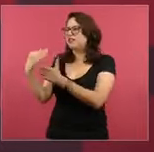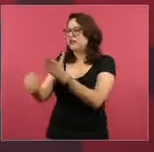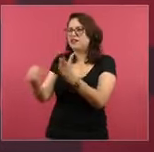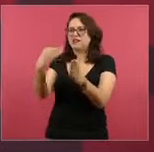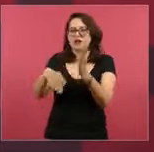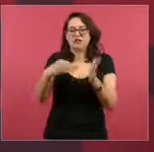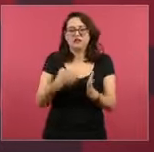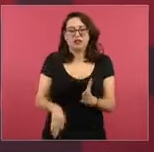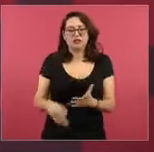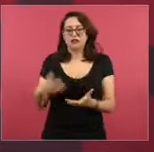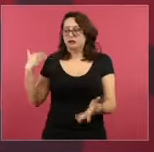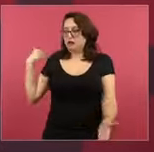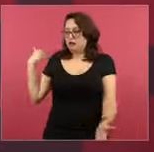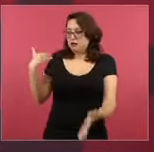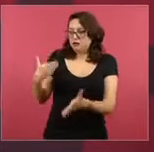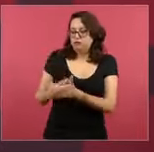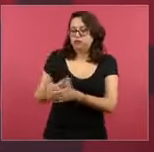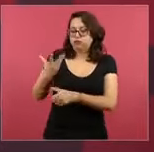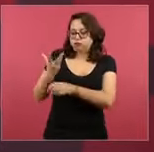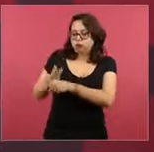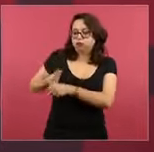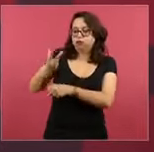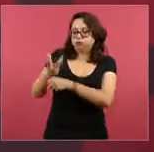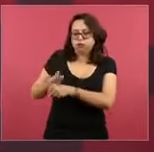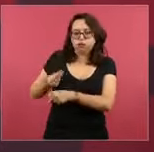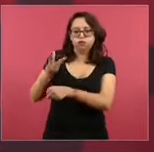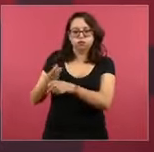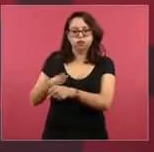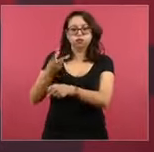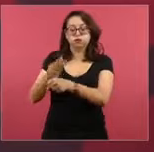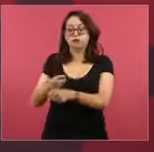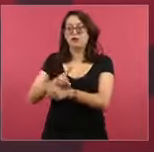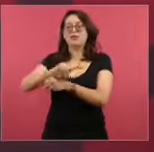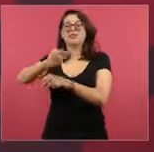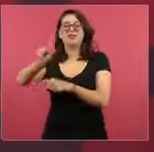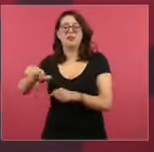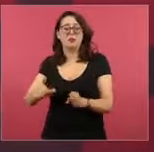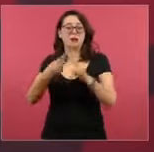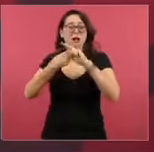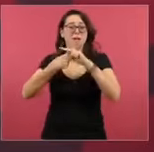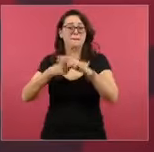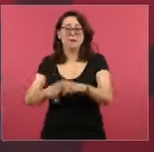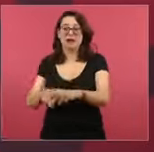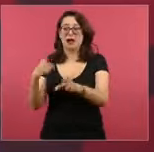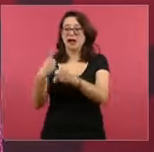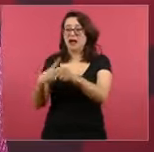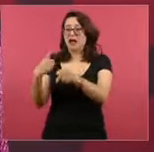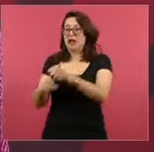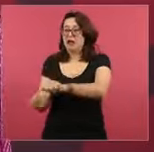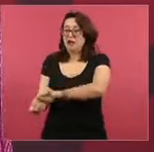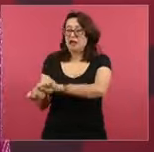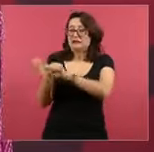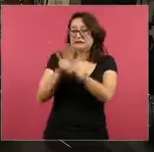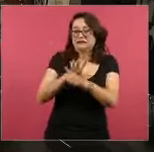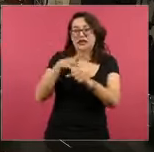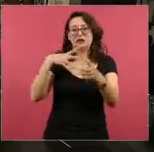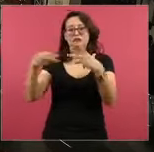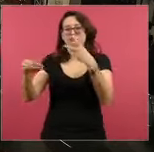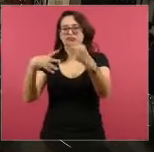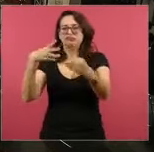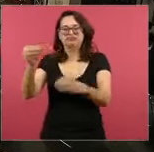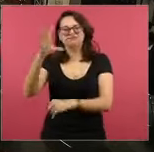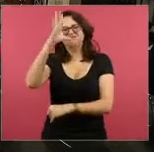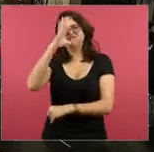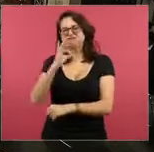antes, pero de verdad sí nos detuvo un poco el tiempo de la pandemia, pero ya, ahorita se está resolviendo esa